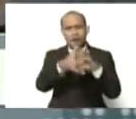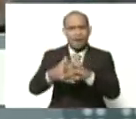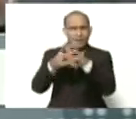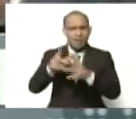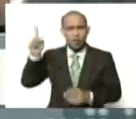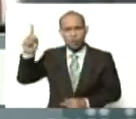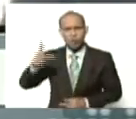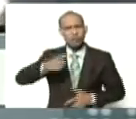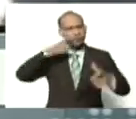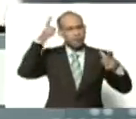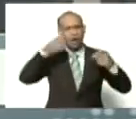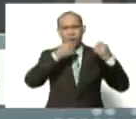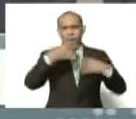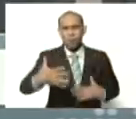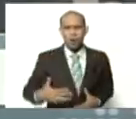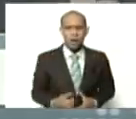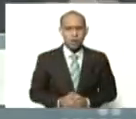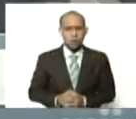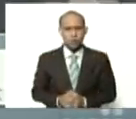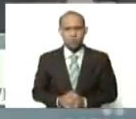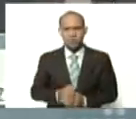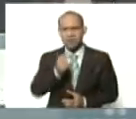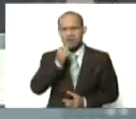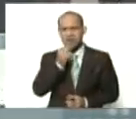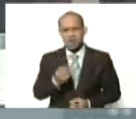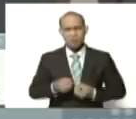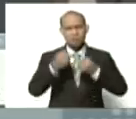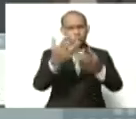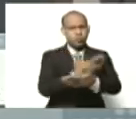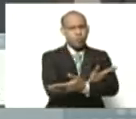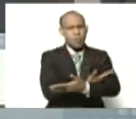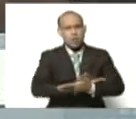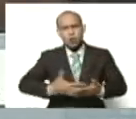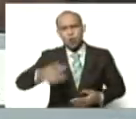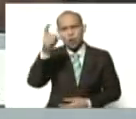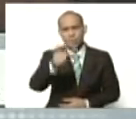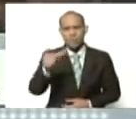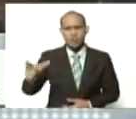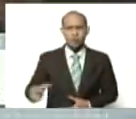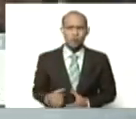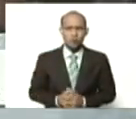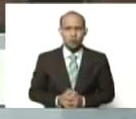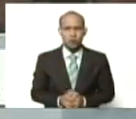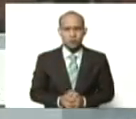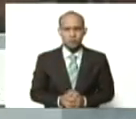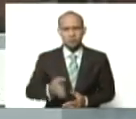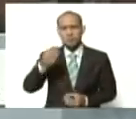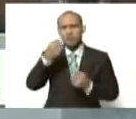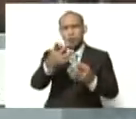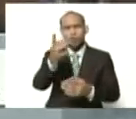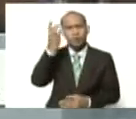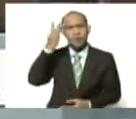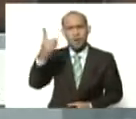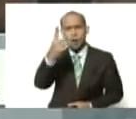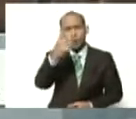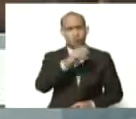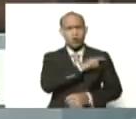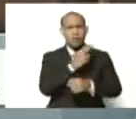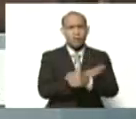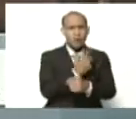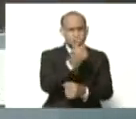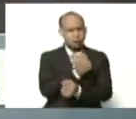gran democratizador que empoderó a millones de una idea, de una fuerza, de una